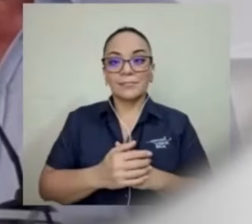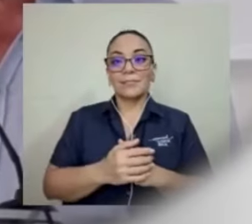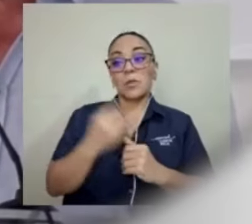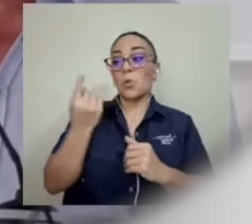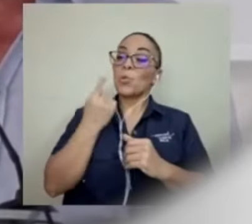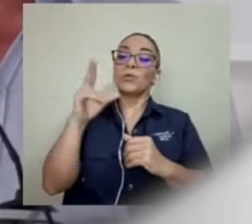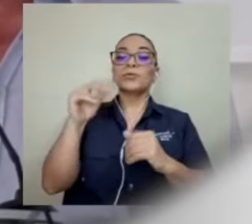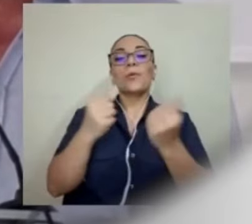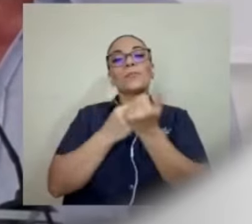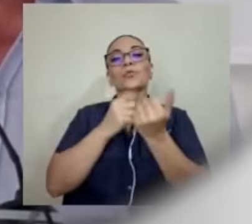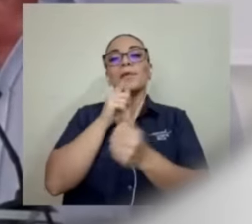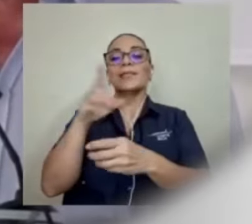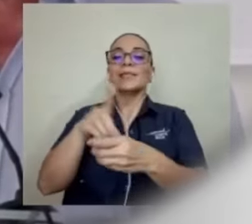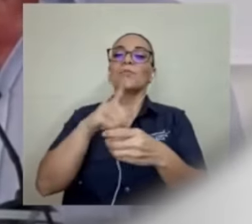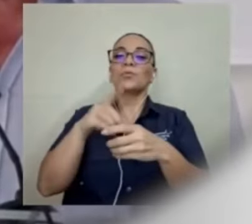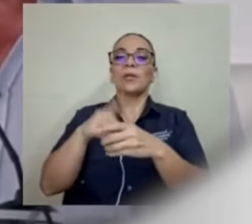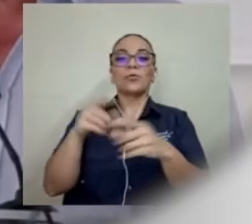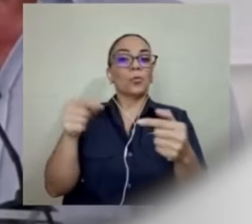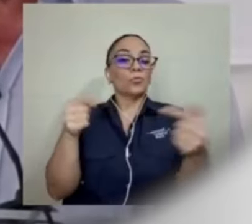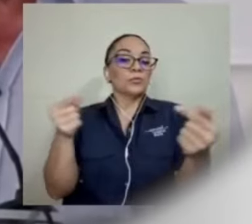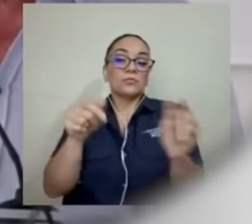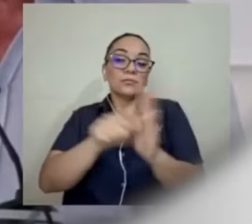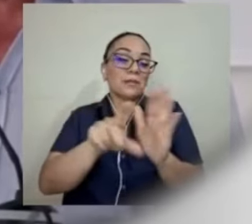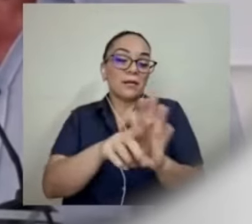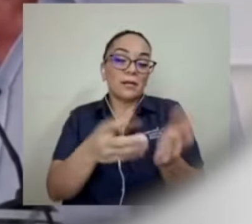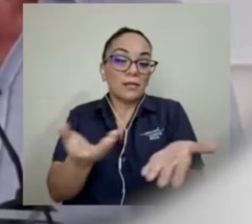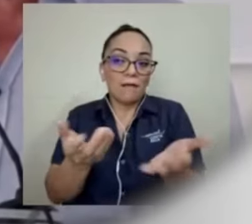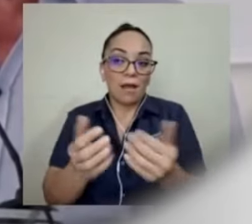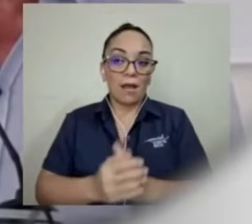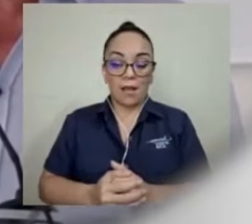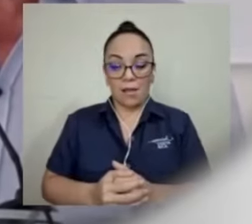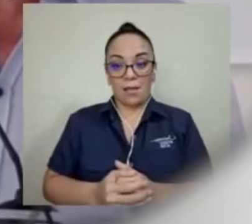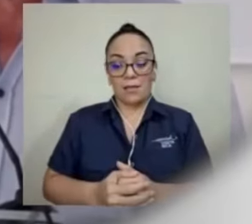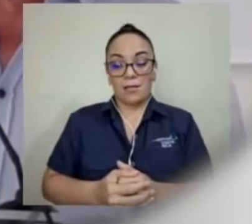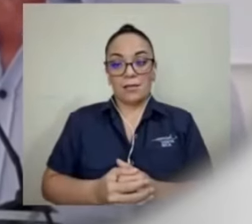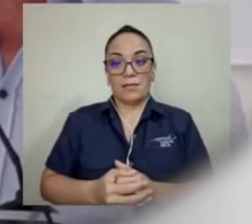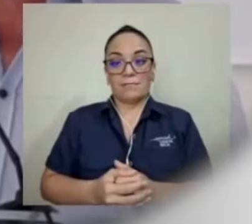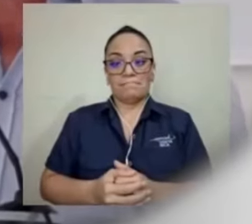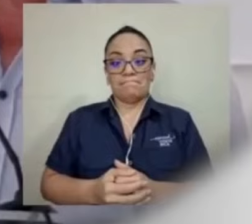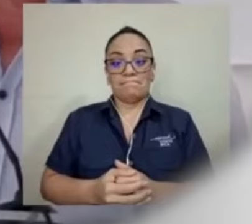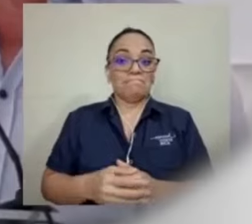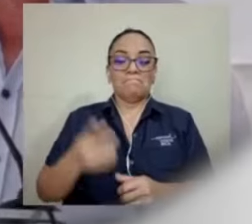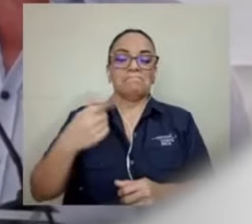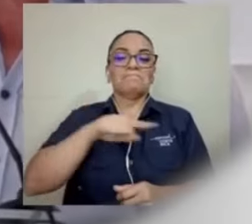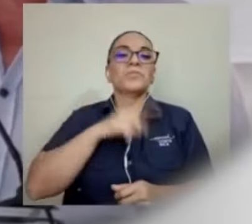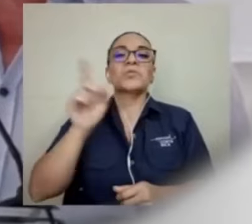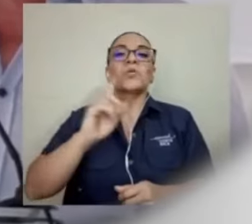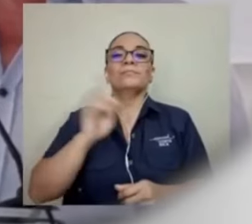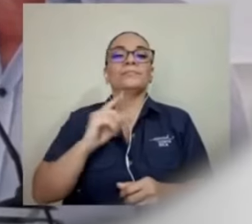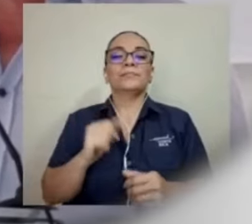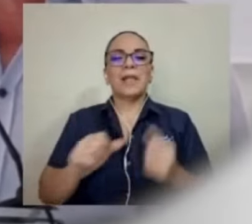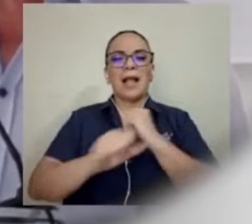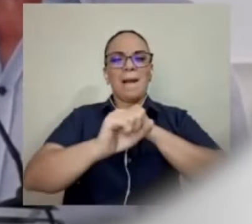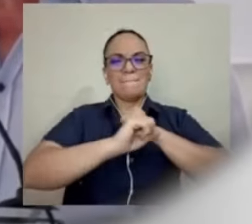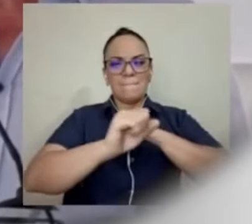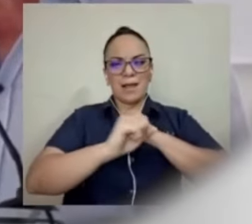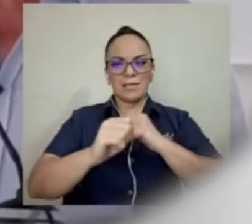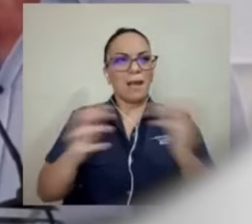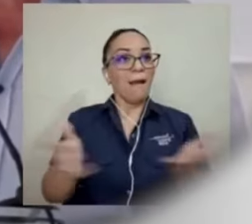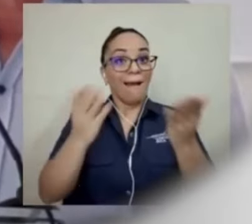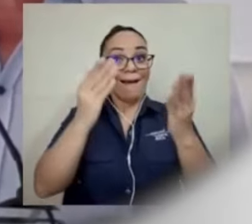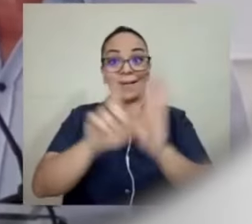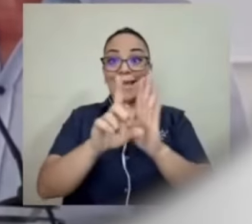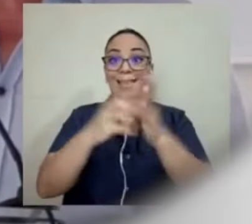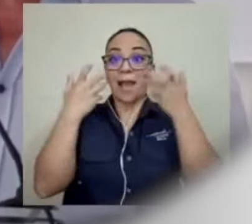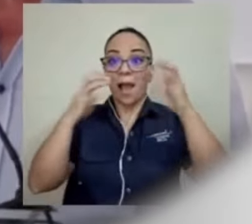apoyan son los diputados de oposición en la Asamblea. Entonces, no, nosotros no estamos haciendo campaña por la ley Jaguar